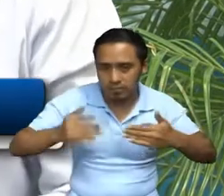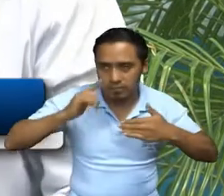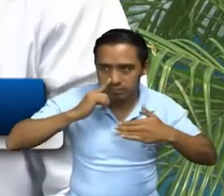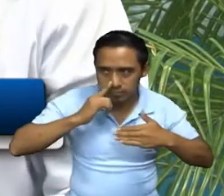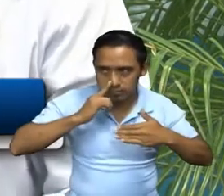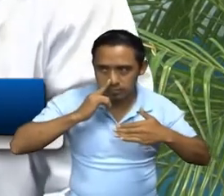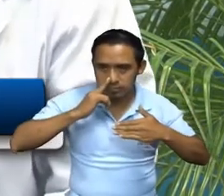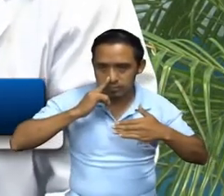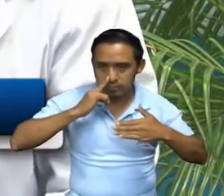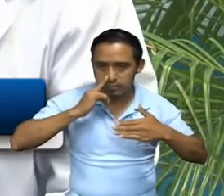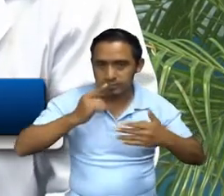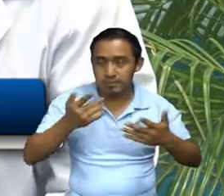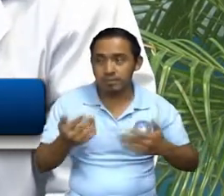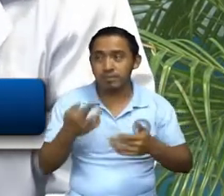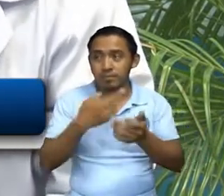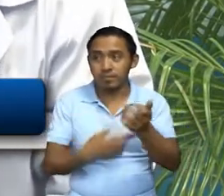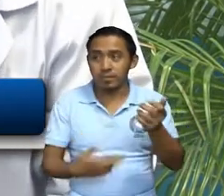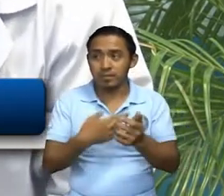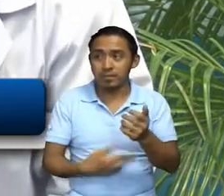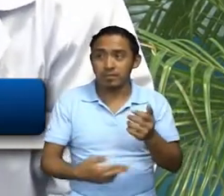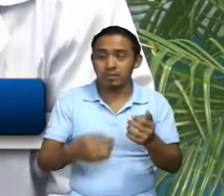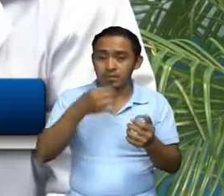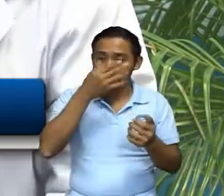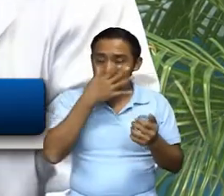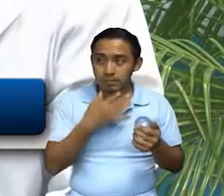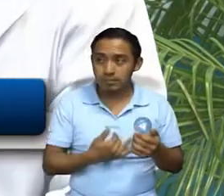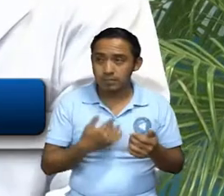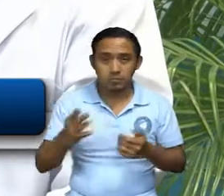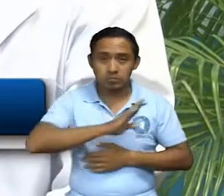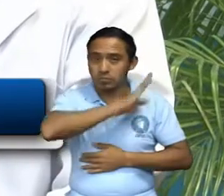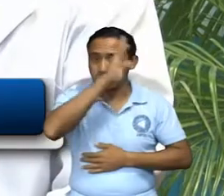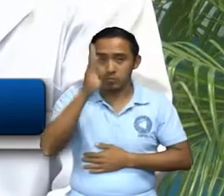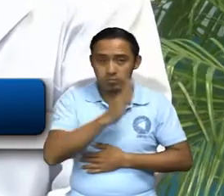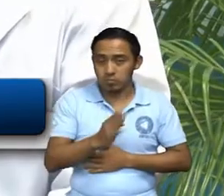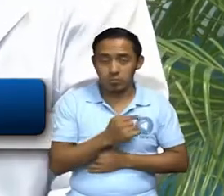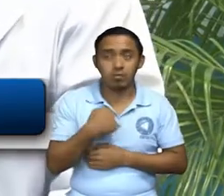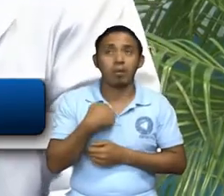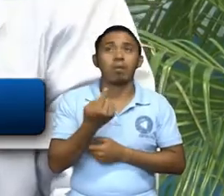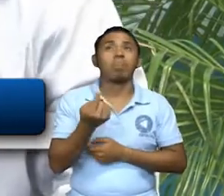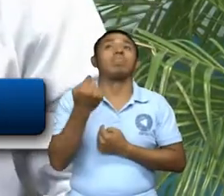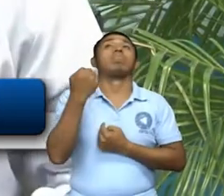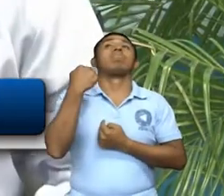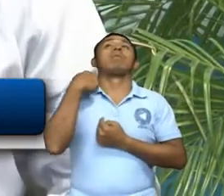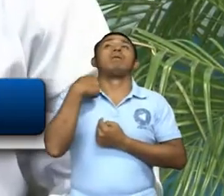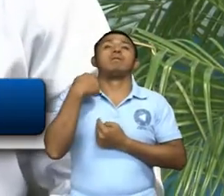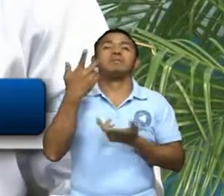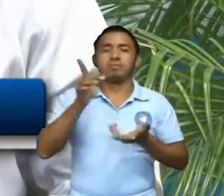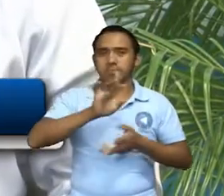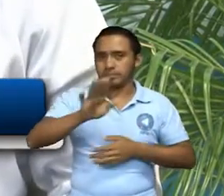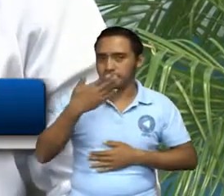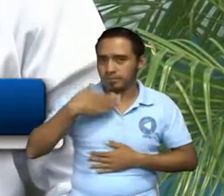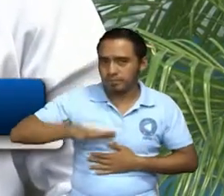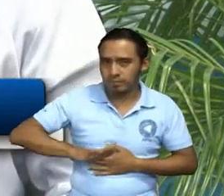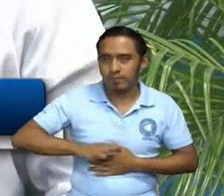que, o si hay el sangrado, que salga. Jamás te haces para atrás. Uh-huh. Eso